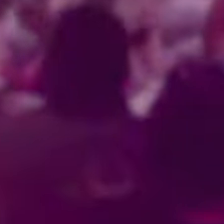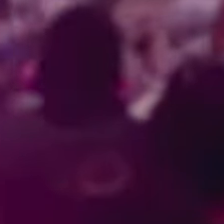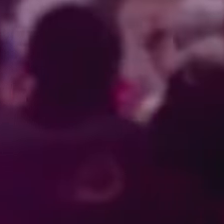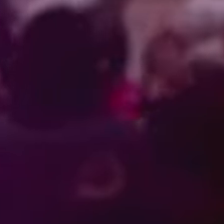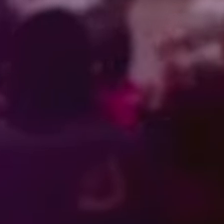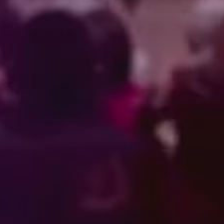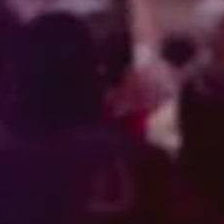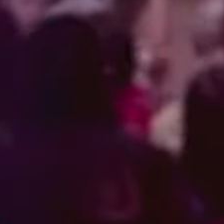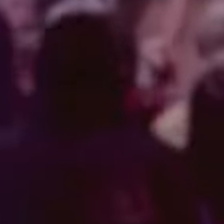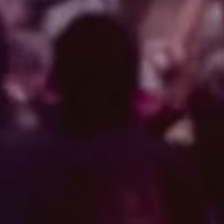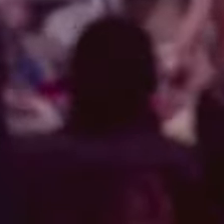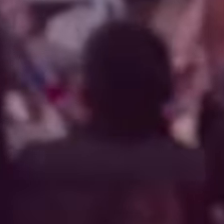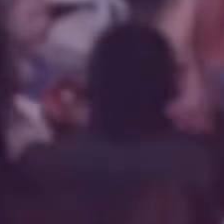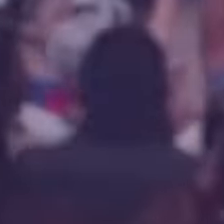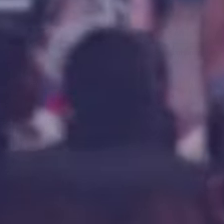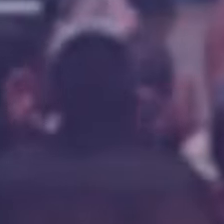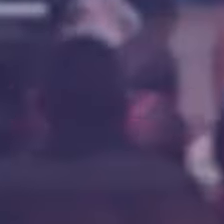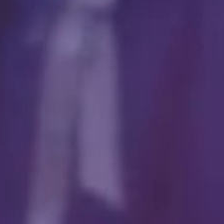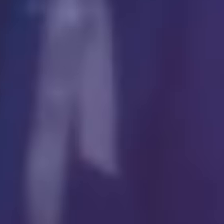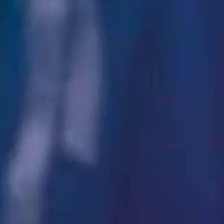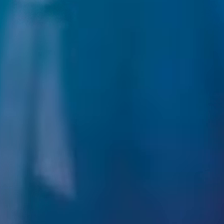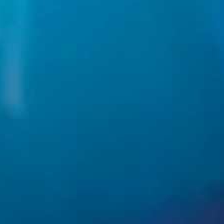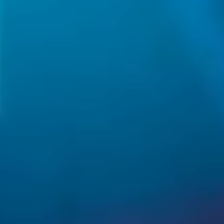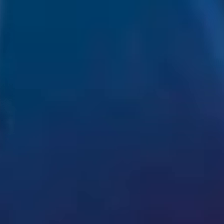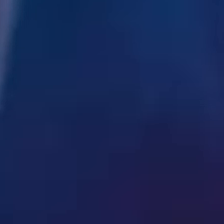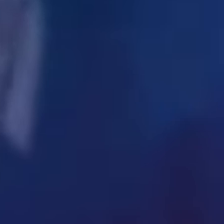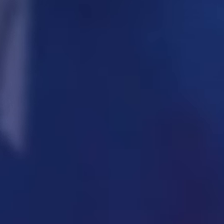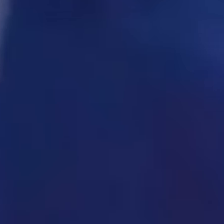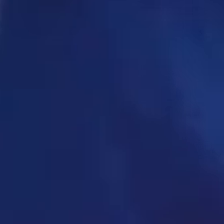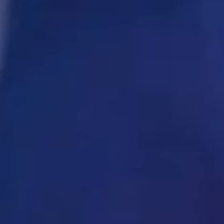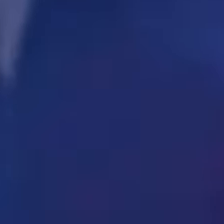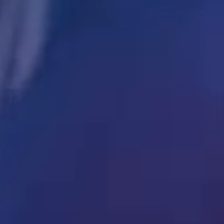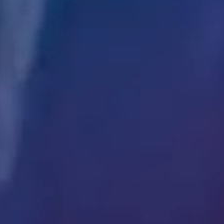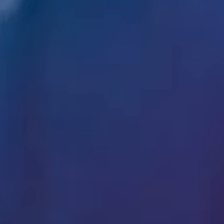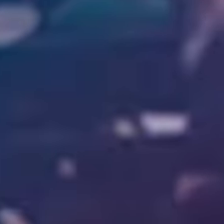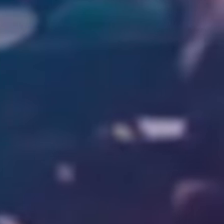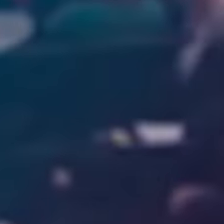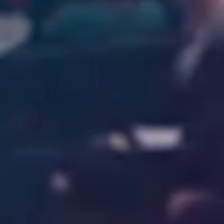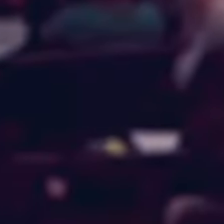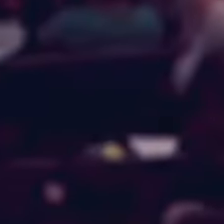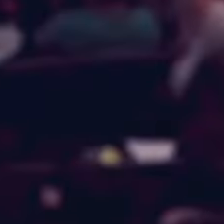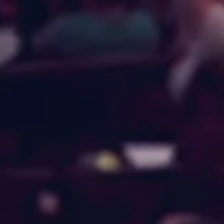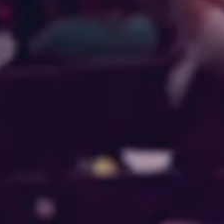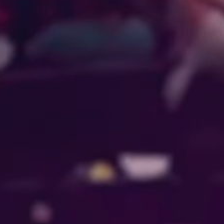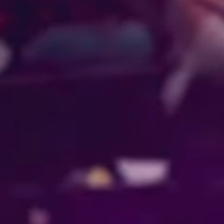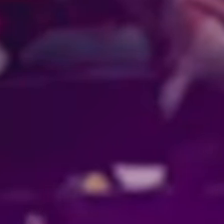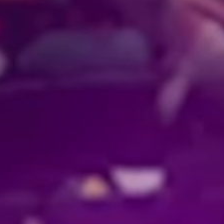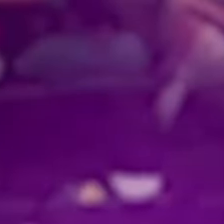ebenezer.org.gt. Los esperamos en un próximo enlace.